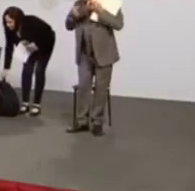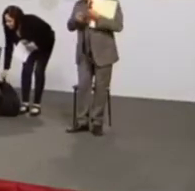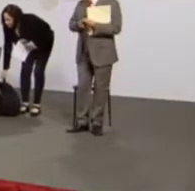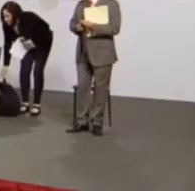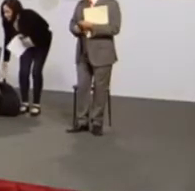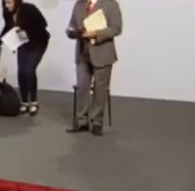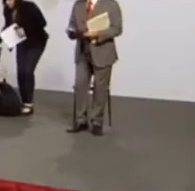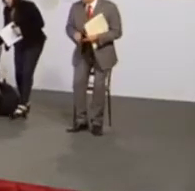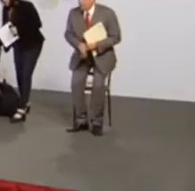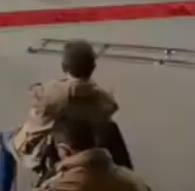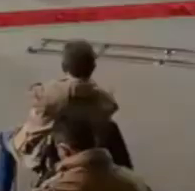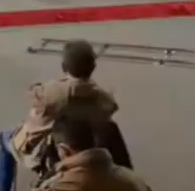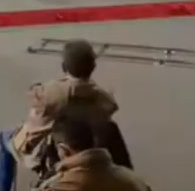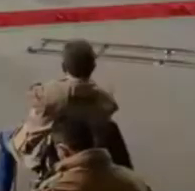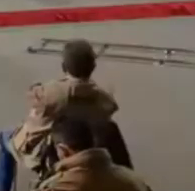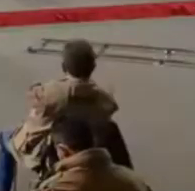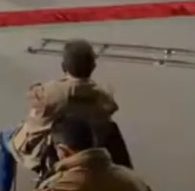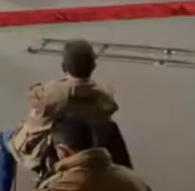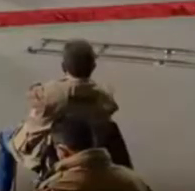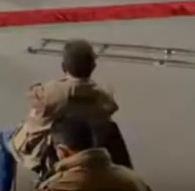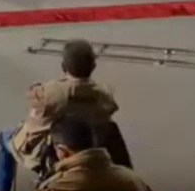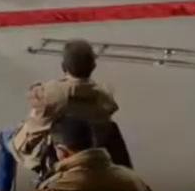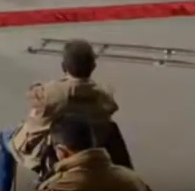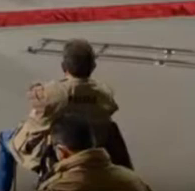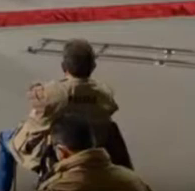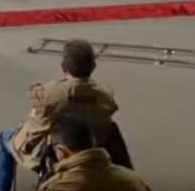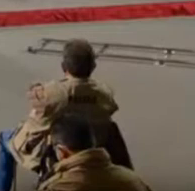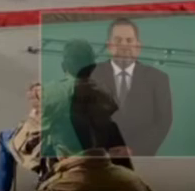Bueno, vamos a iniciar la semana